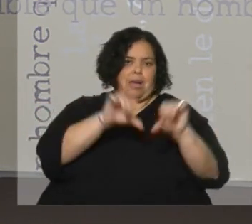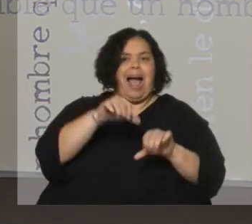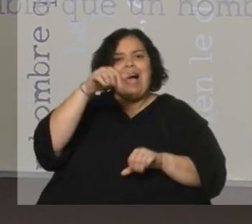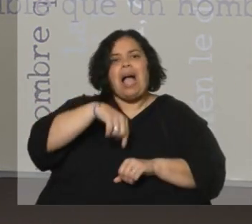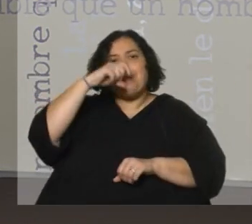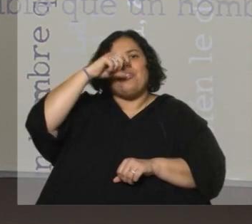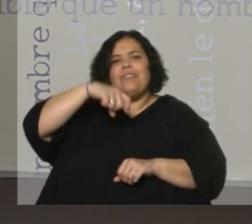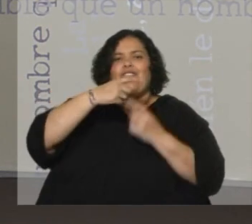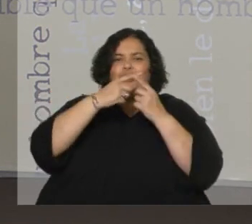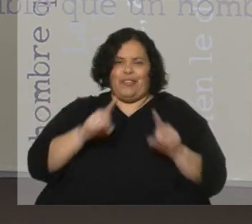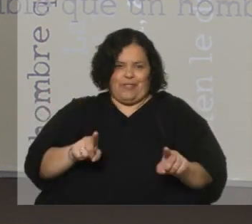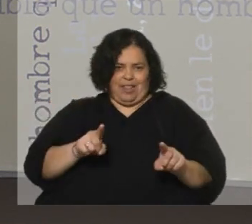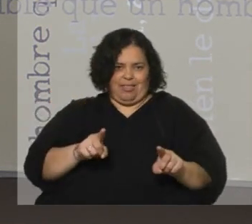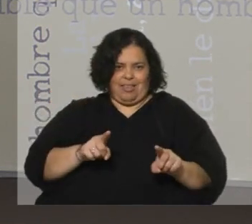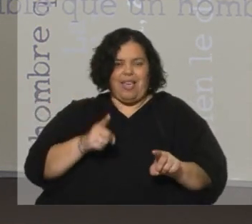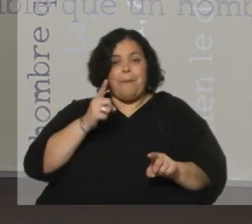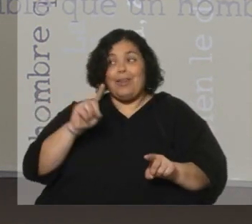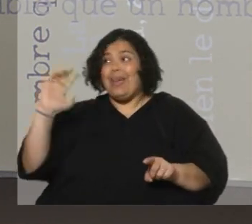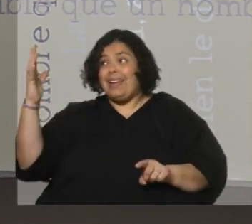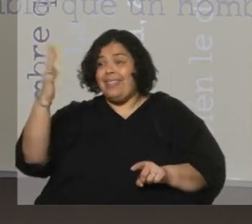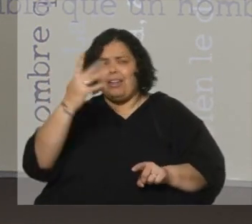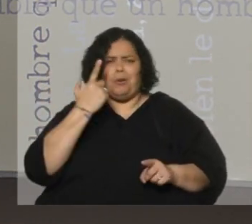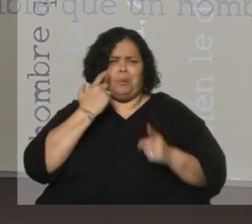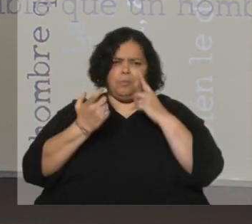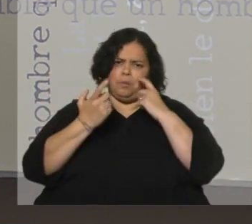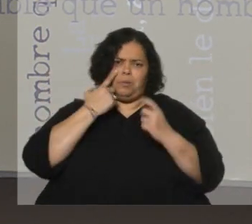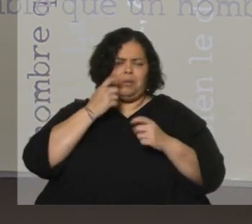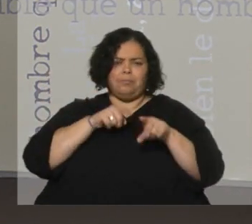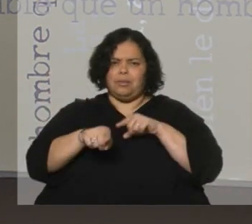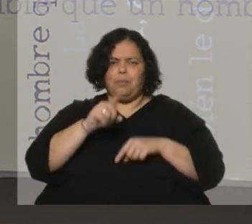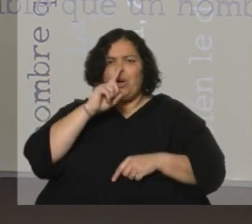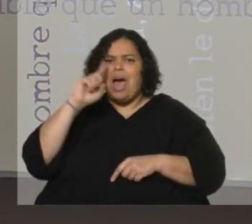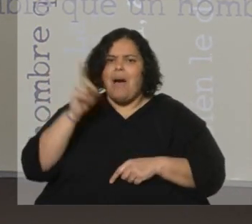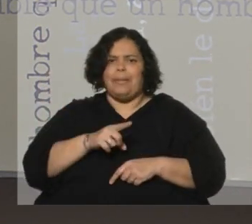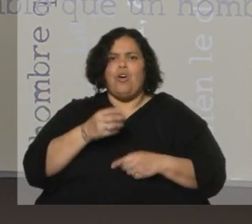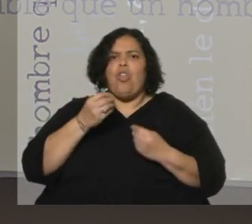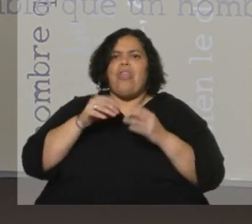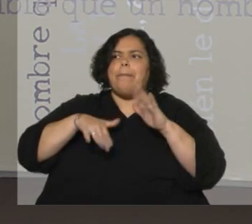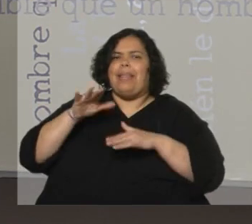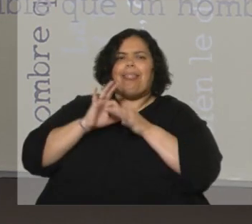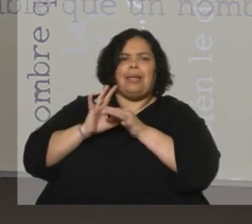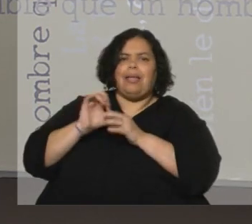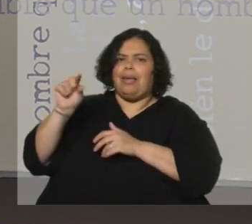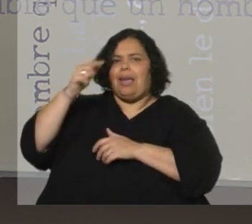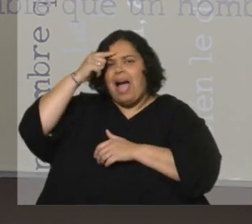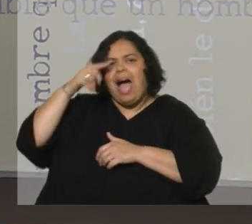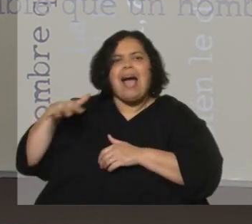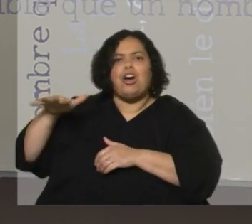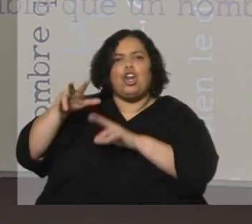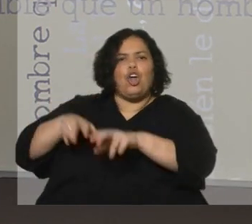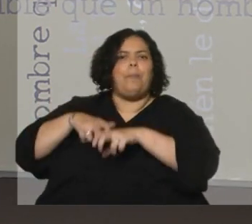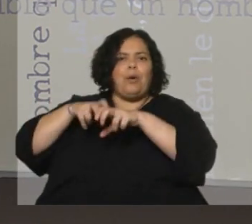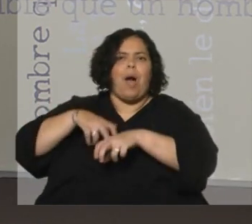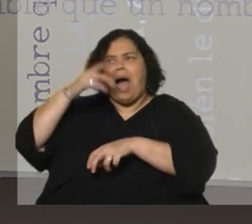amortiguadores por esa manera pero el interior del país depende este gran manera de de cómo le va el sector agropecuario y En definitiva